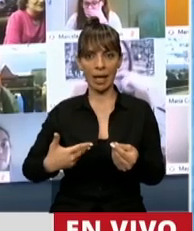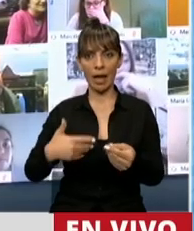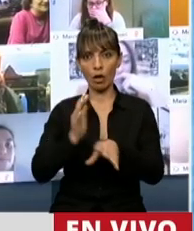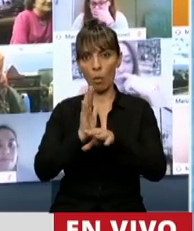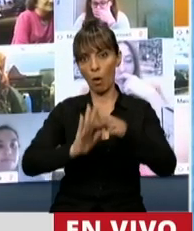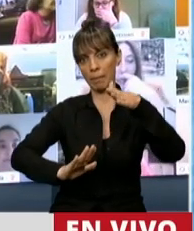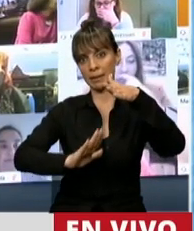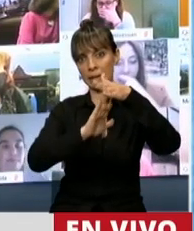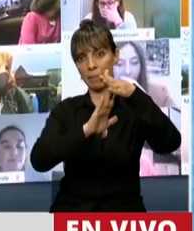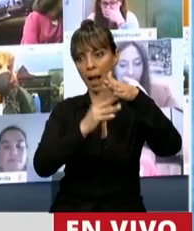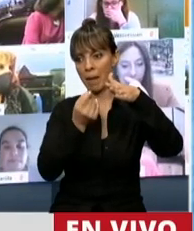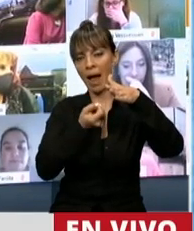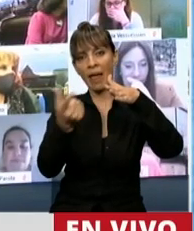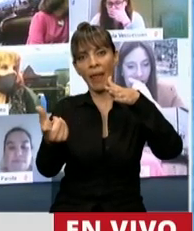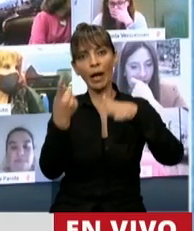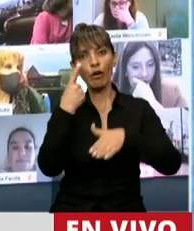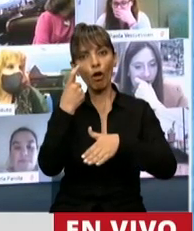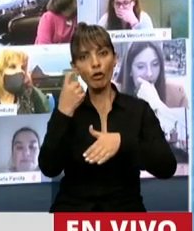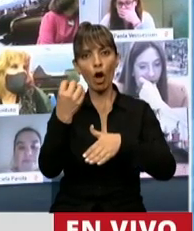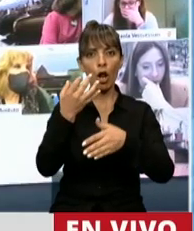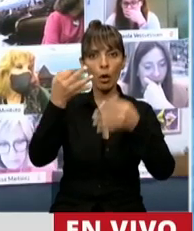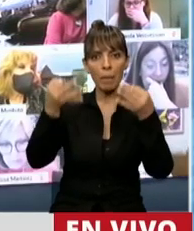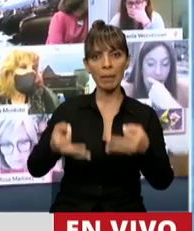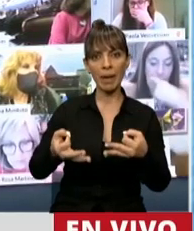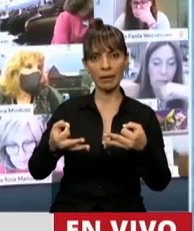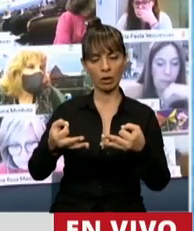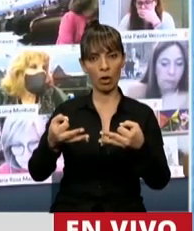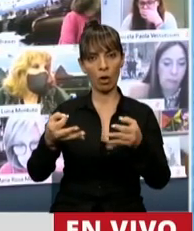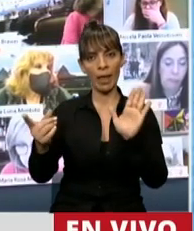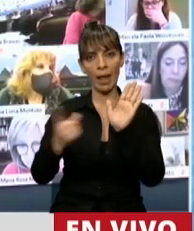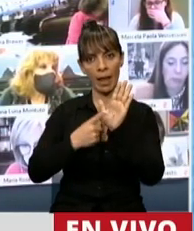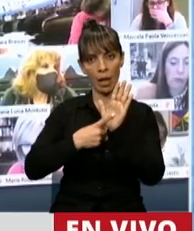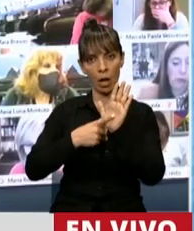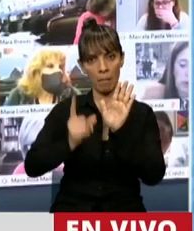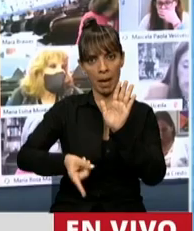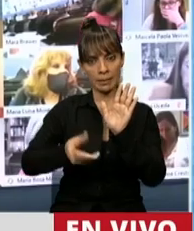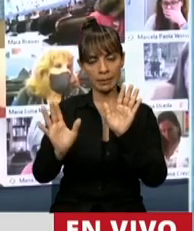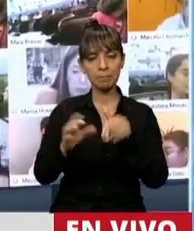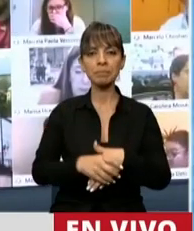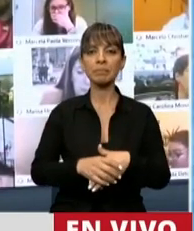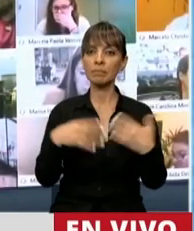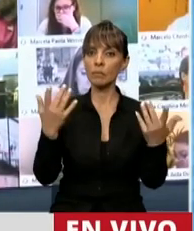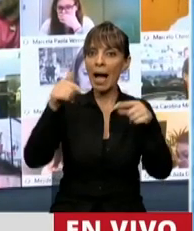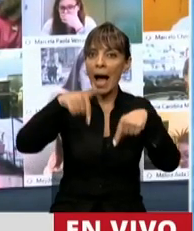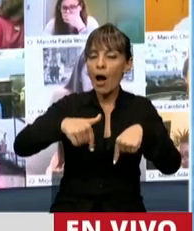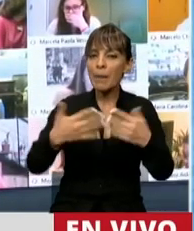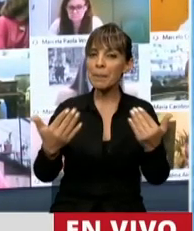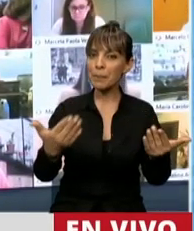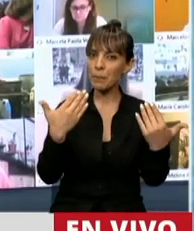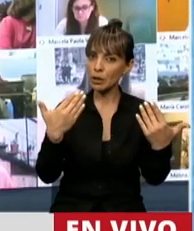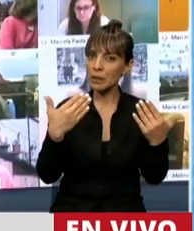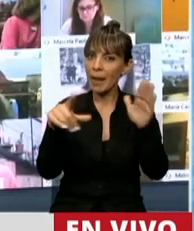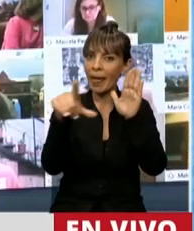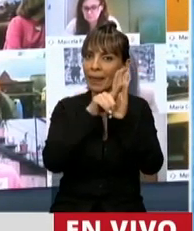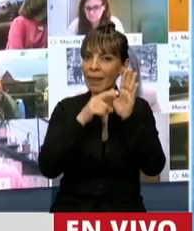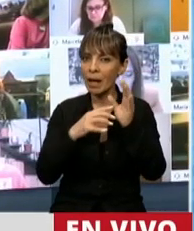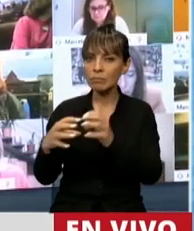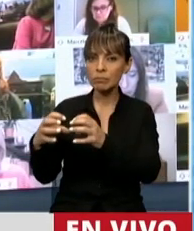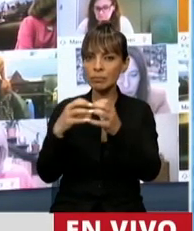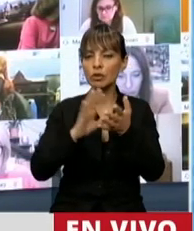en garantizar el cumplimiento de los marcos regulatorios. Entonces, es ahora la oportunidad para legislar sobre